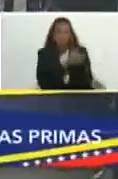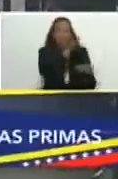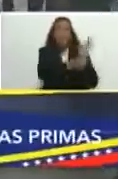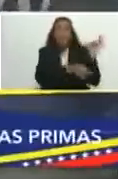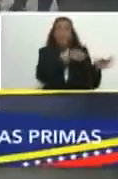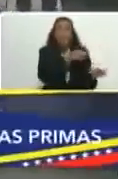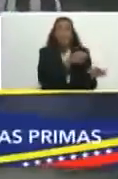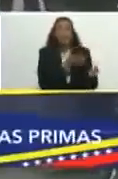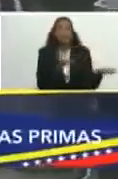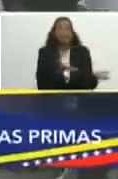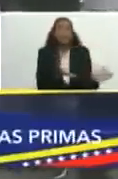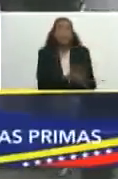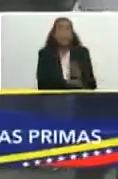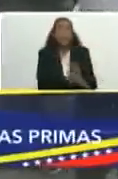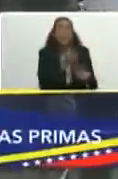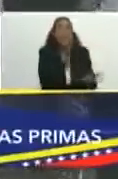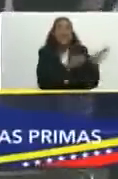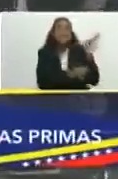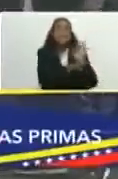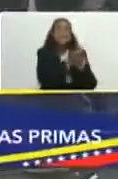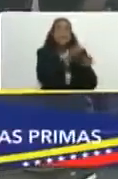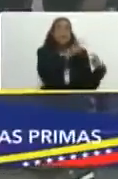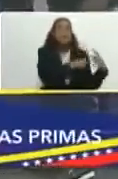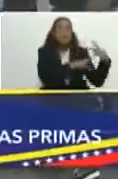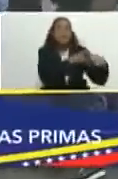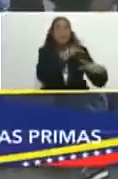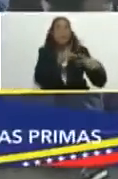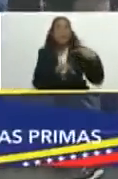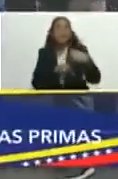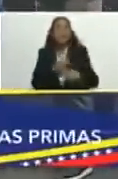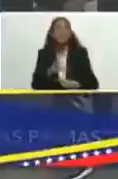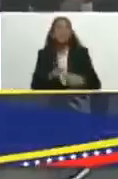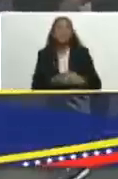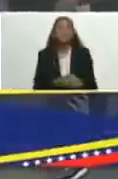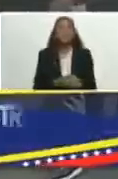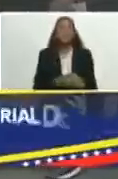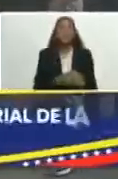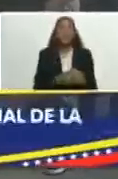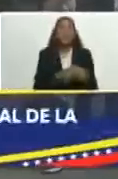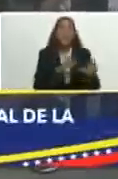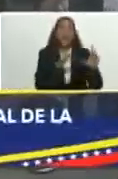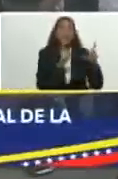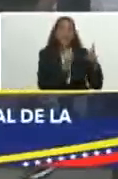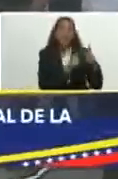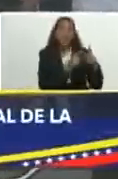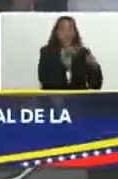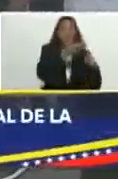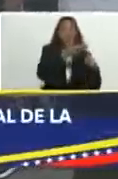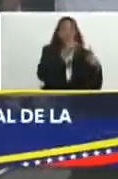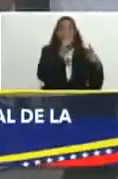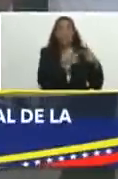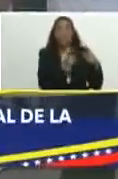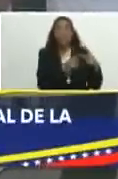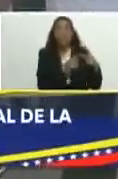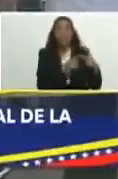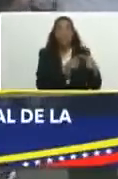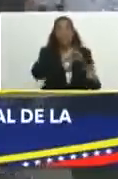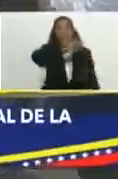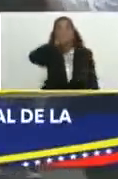decir, terminar de explicar el proceso de la segunda fase. De John a